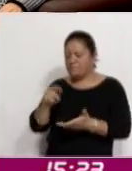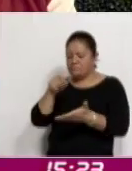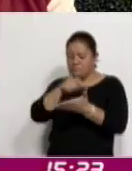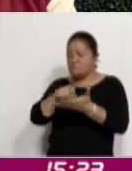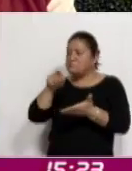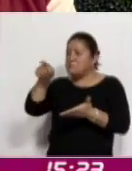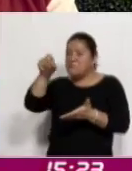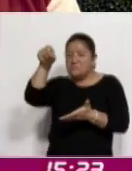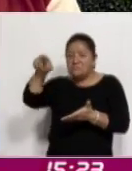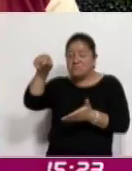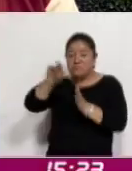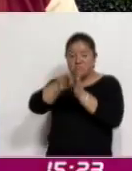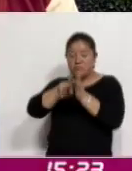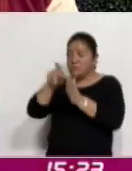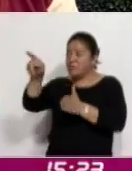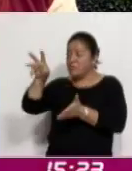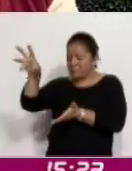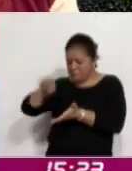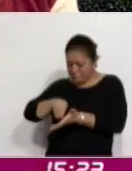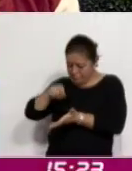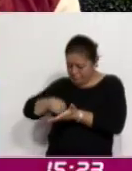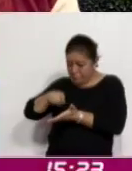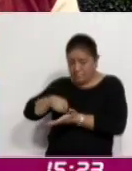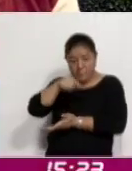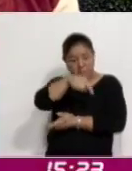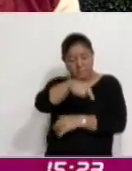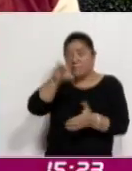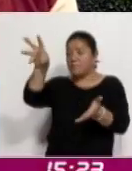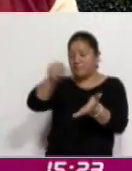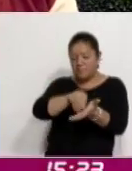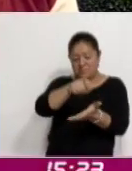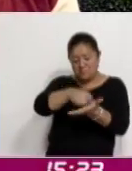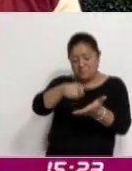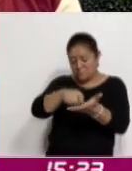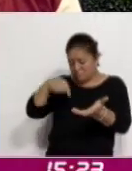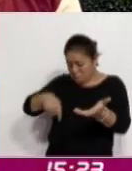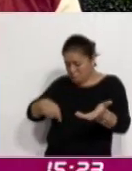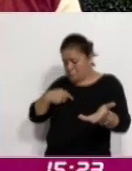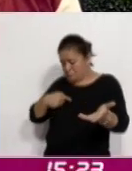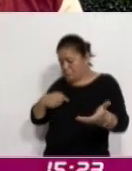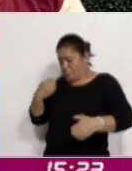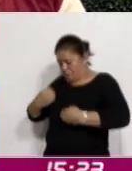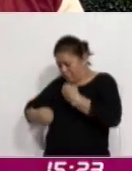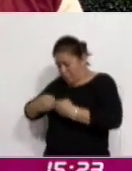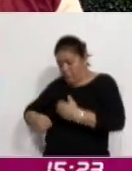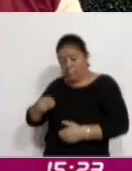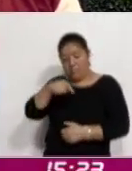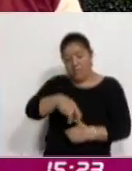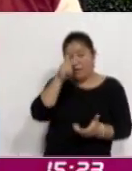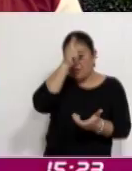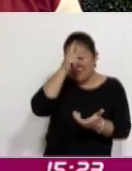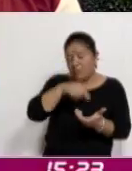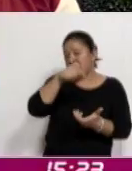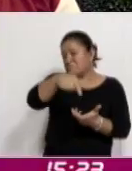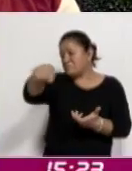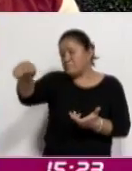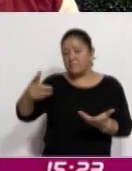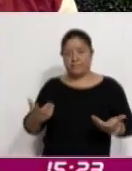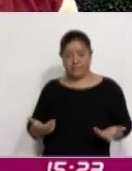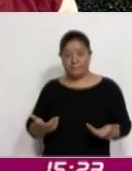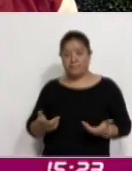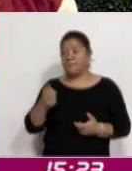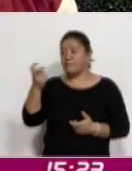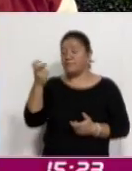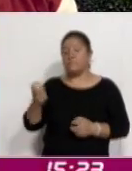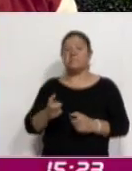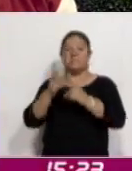base en lo especial, ¿no? El área jurídica, el área de psicología. Y esta plataforma, pues, lo que ayuda es para ya dar